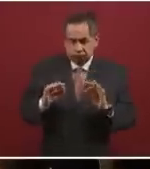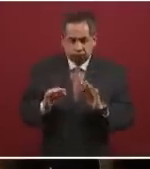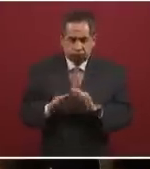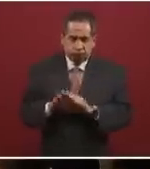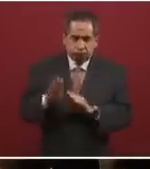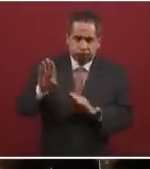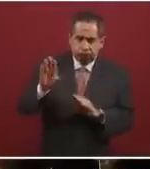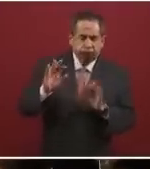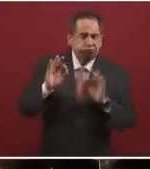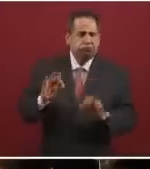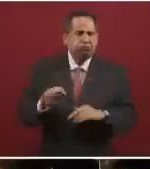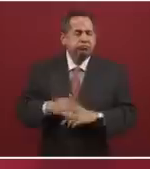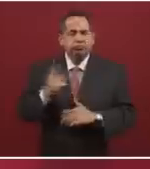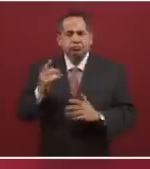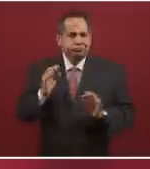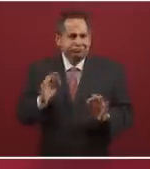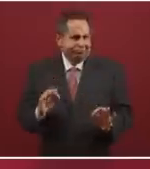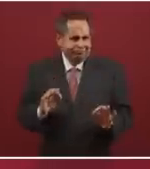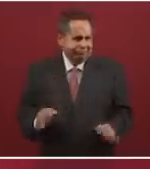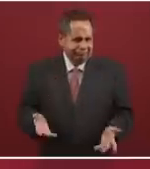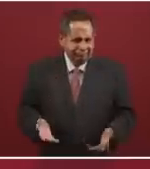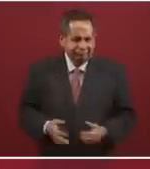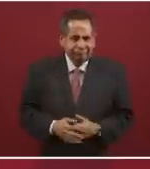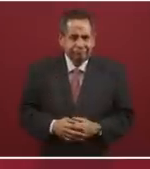salir adelante?